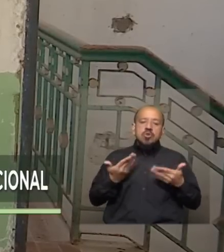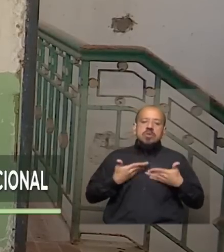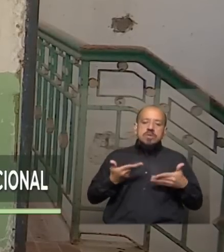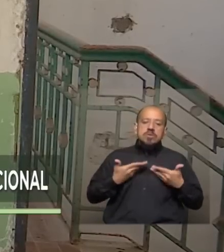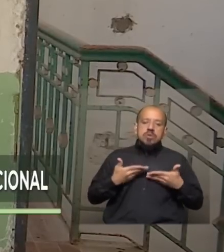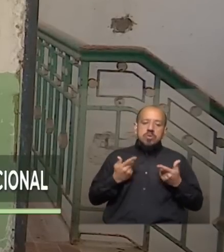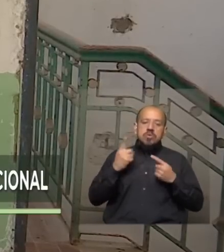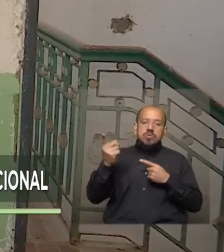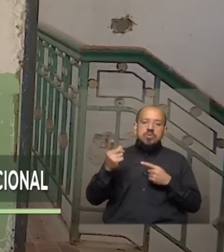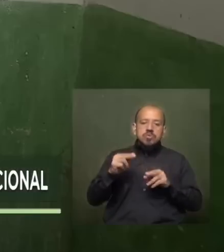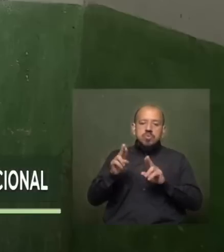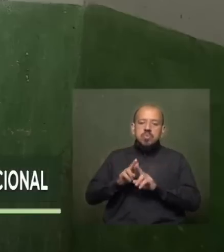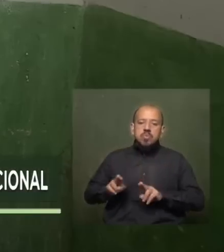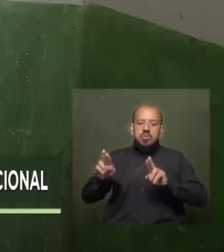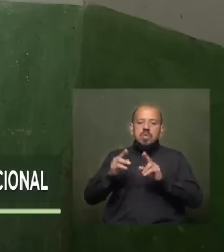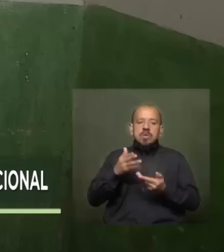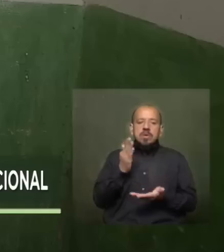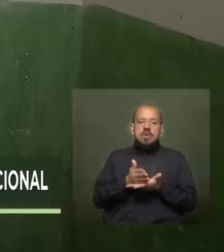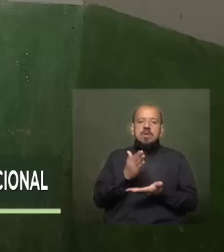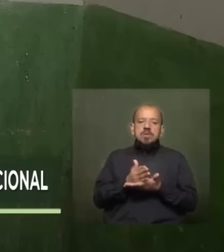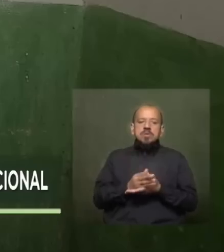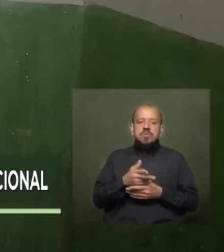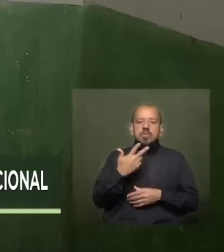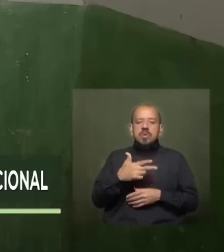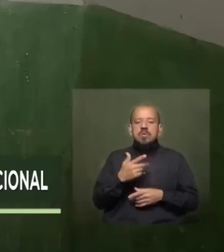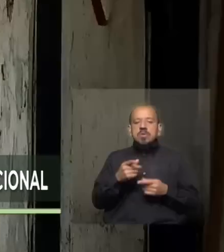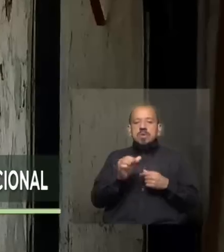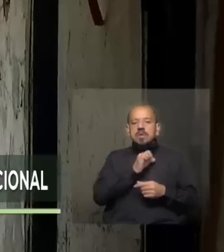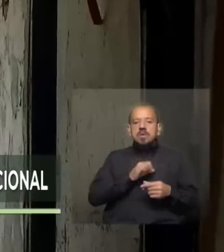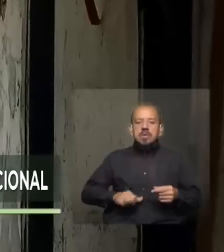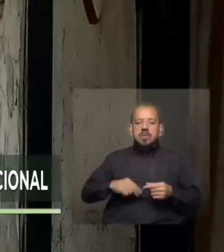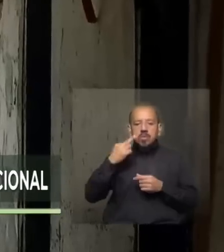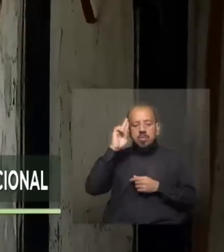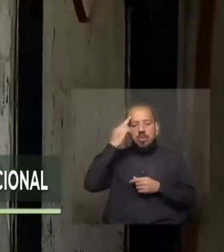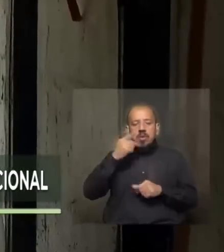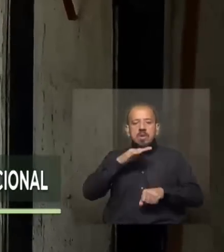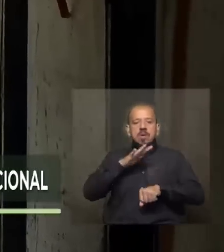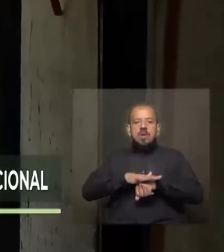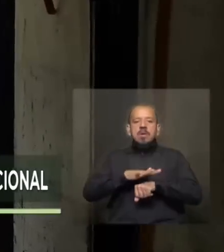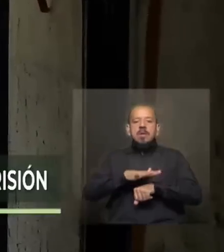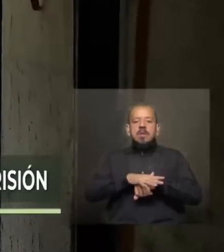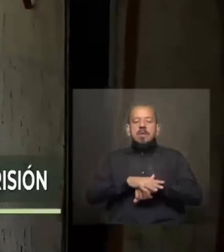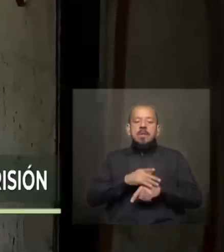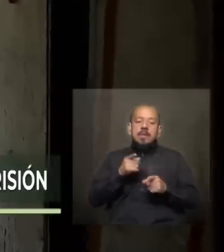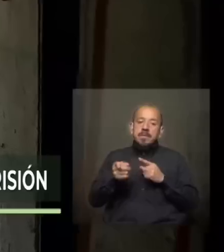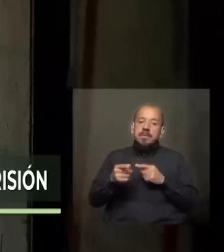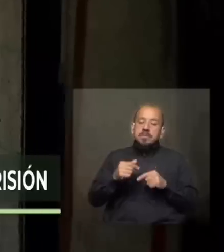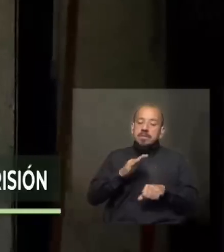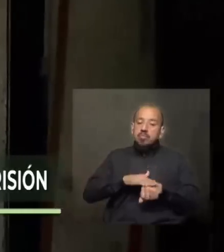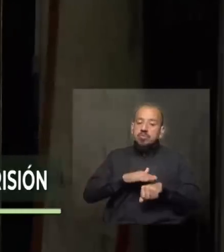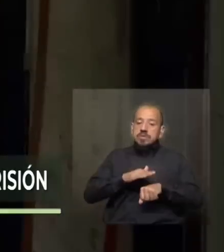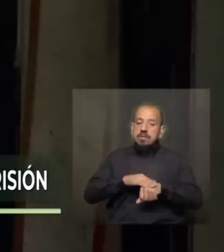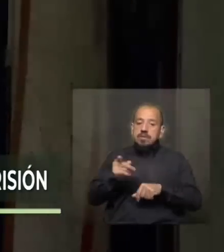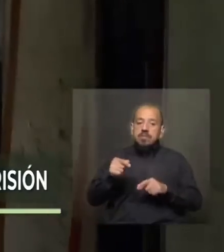comisionado de las Naciones Unidas para los derechos humanos con el objetivo de que el estado uruguayo sea responsabilizado por los años que pasó en prisión